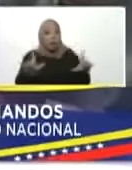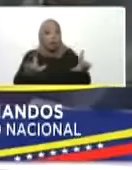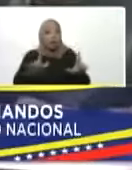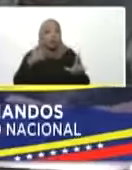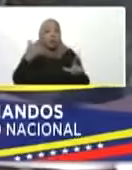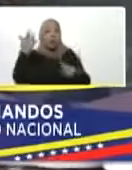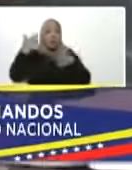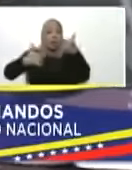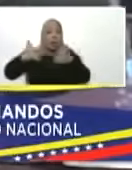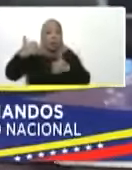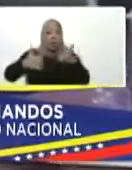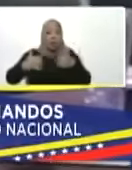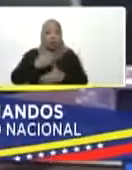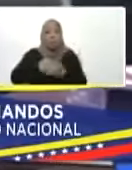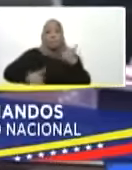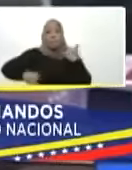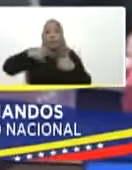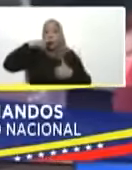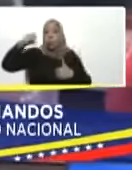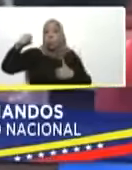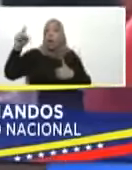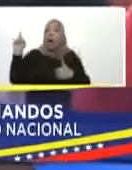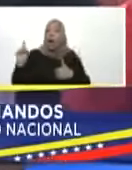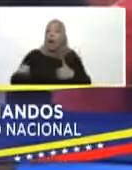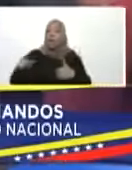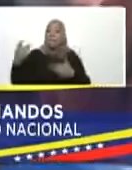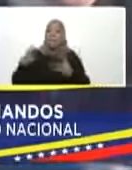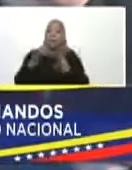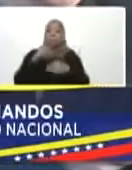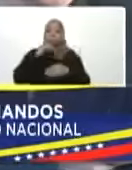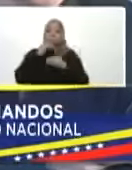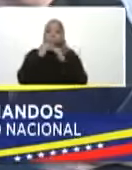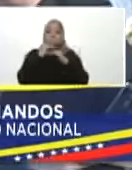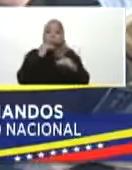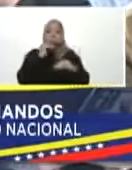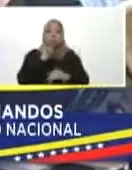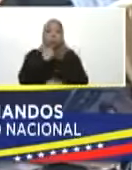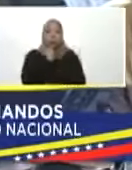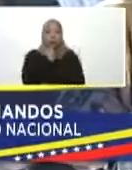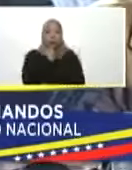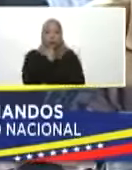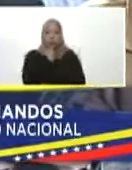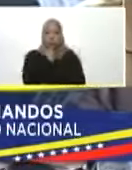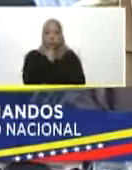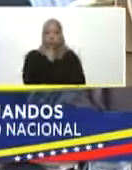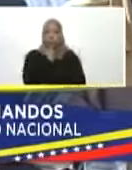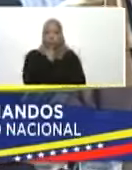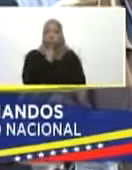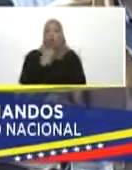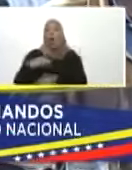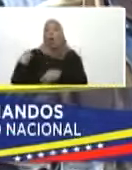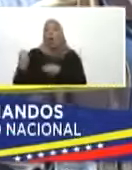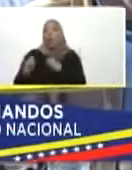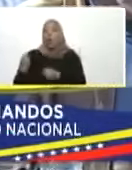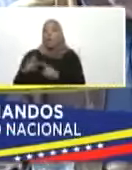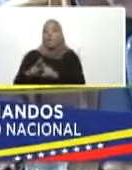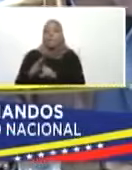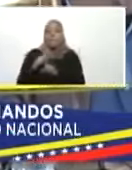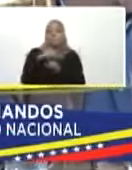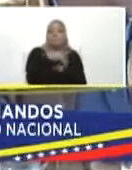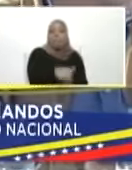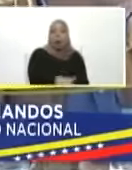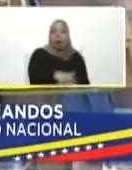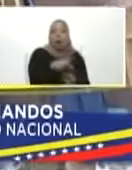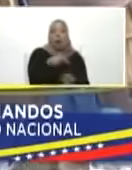del chavismo, porque es la única manera que ellos tienen para imponer sus mentiras, para imponer todos estos